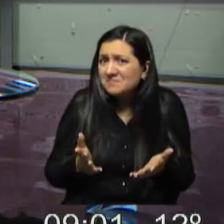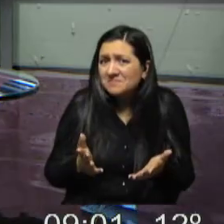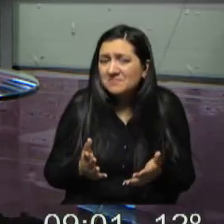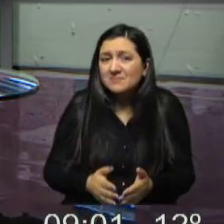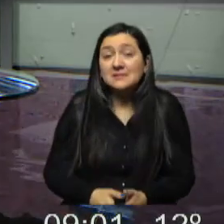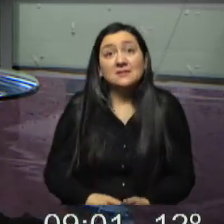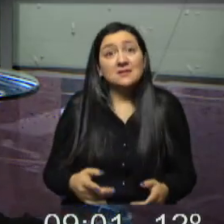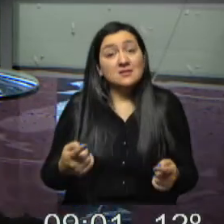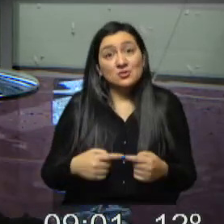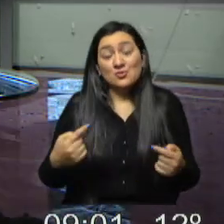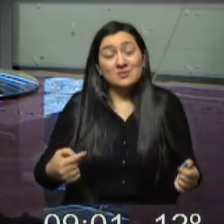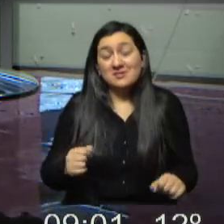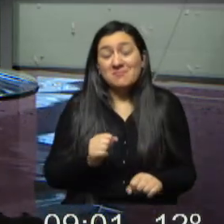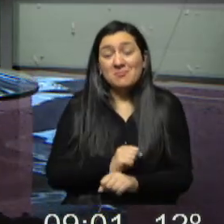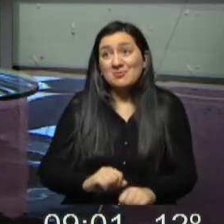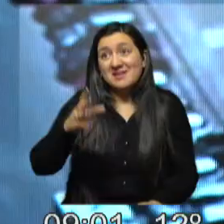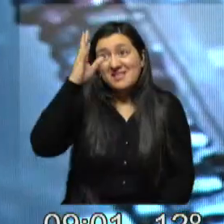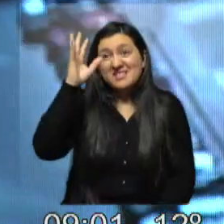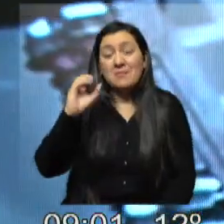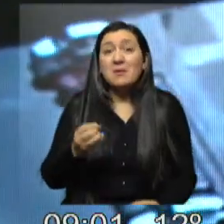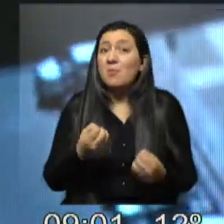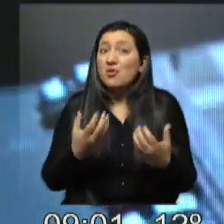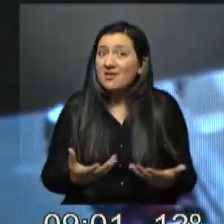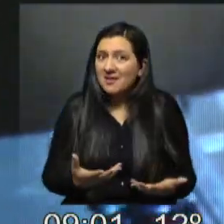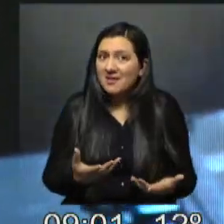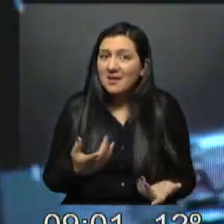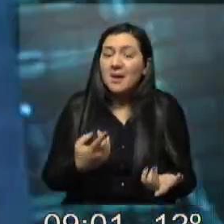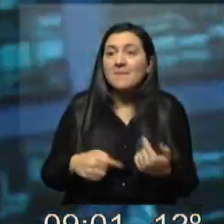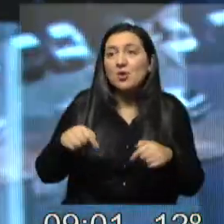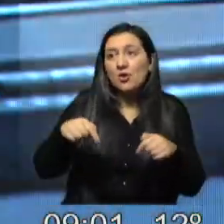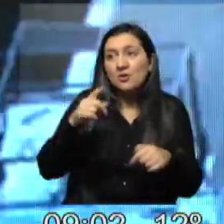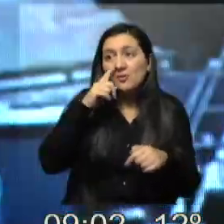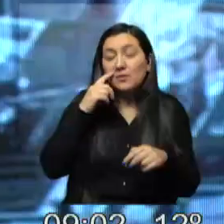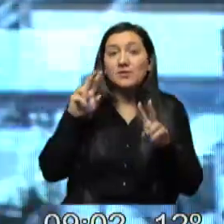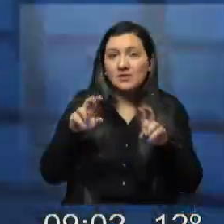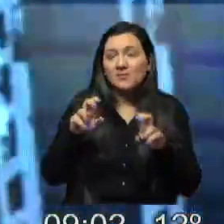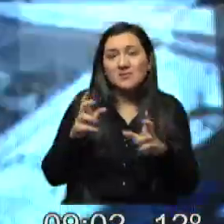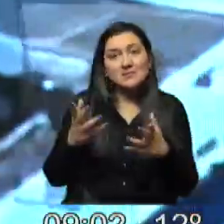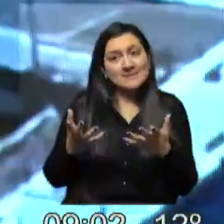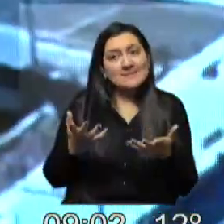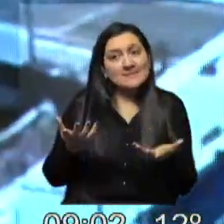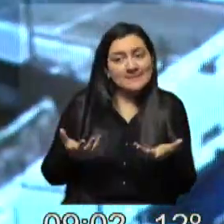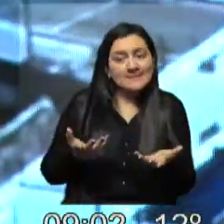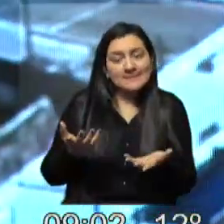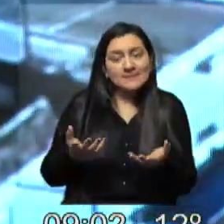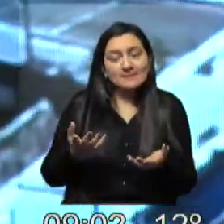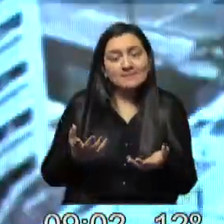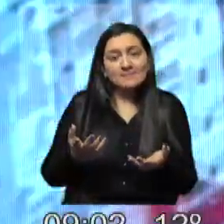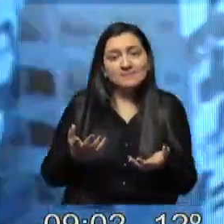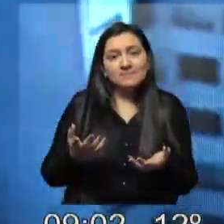Son cosas imposibles de saber. Sí, lo que estas cuestiones ambientan o lo que estas